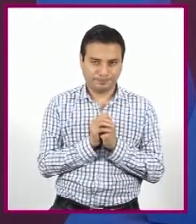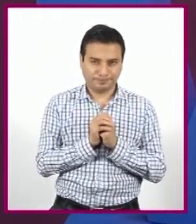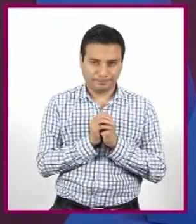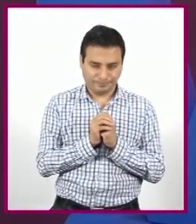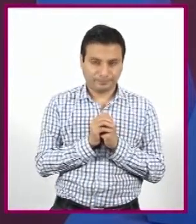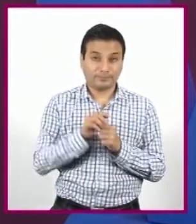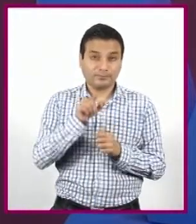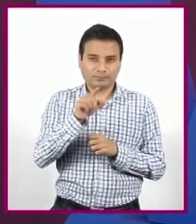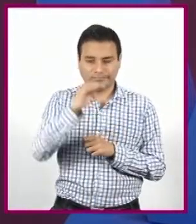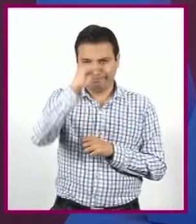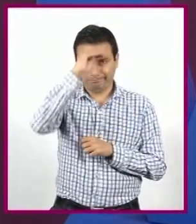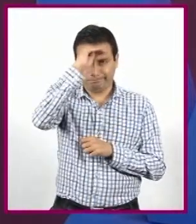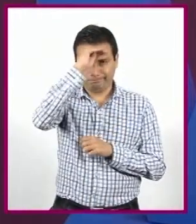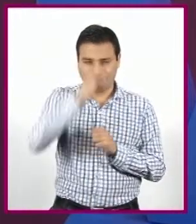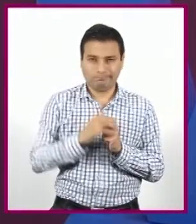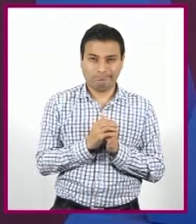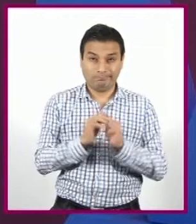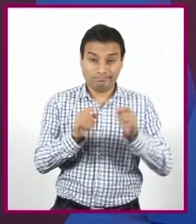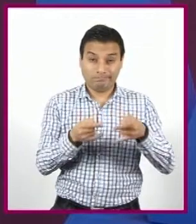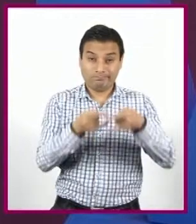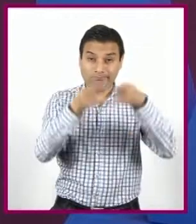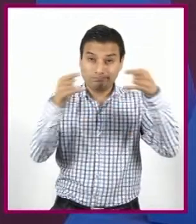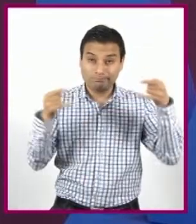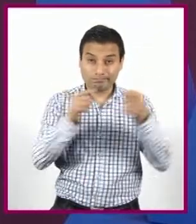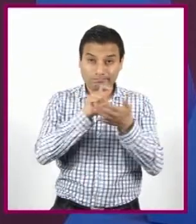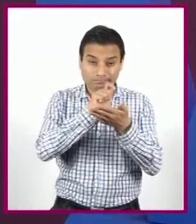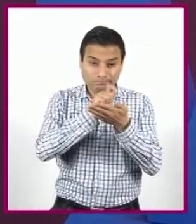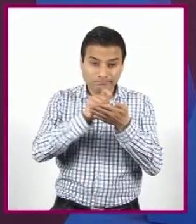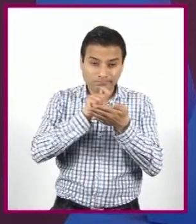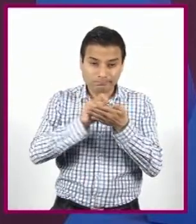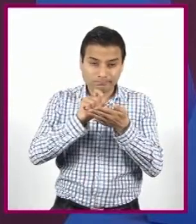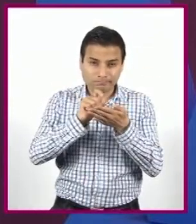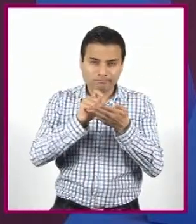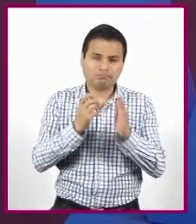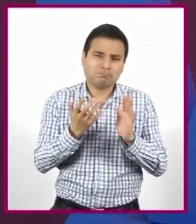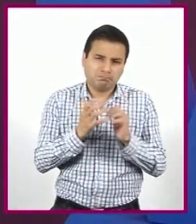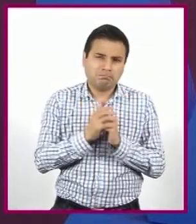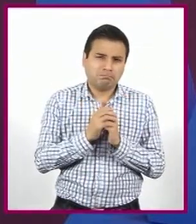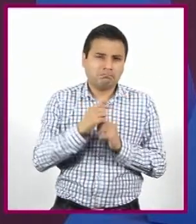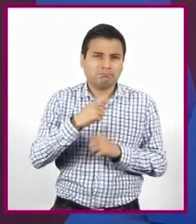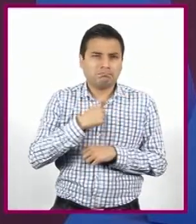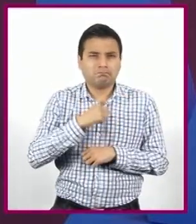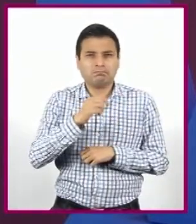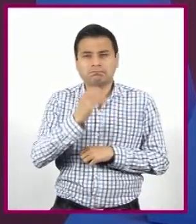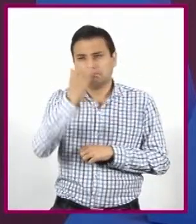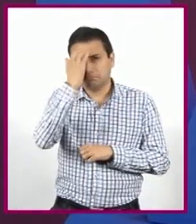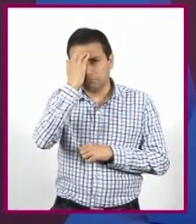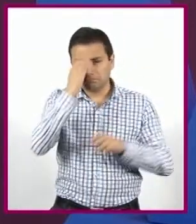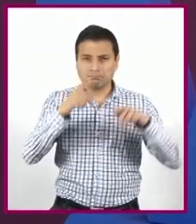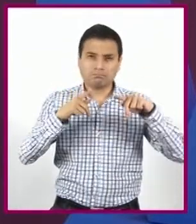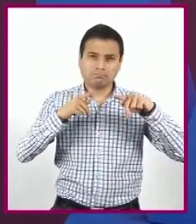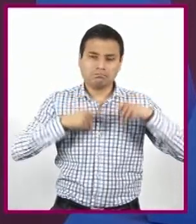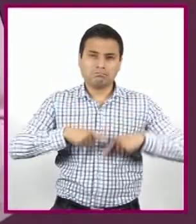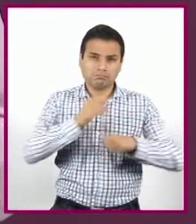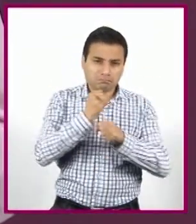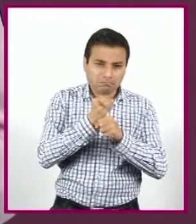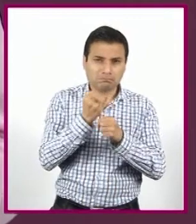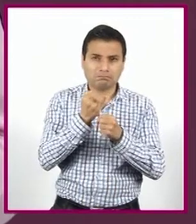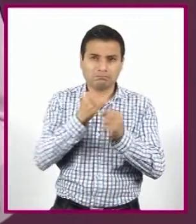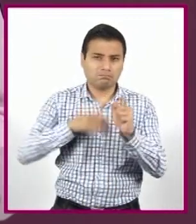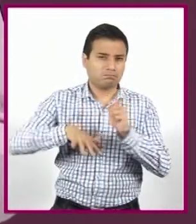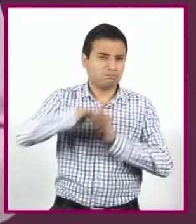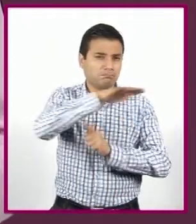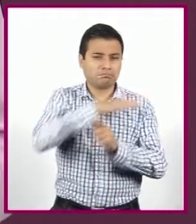que para escribir un cuento solamente basta con saber quiénes son o serán los personajes o los ambientes,